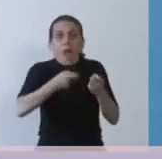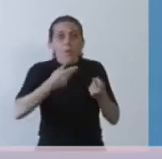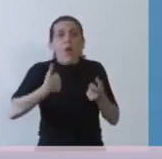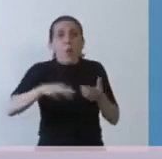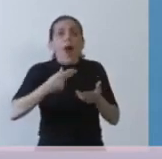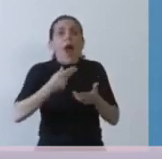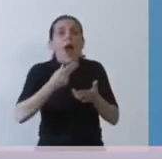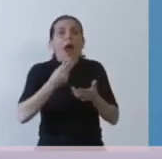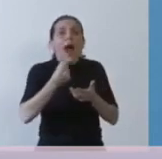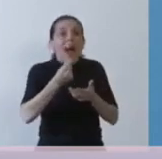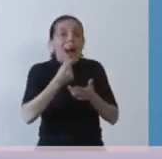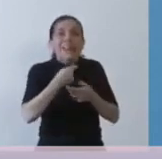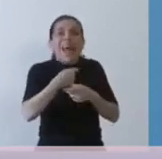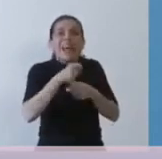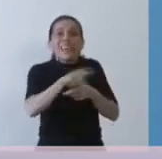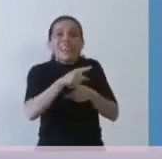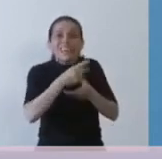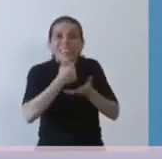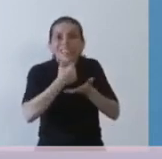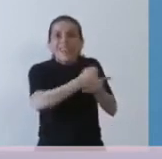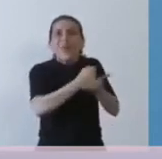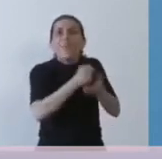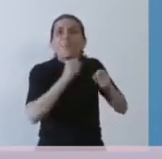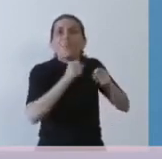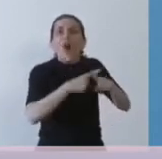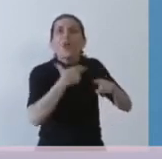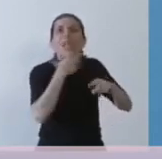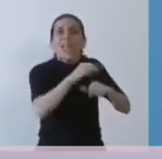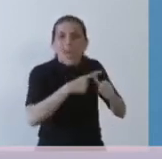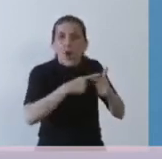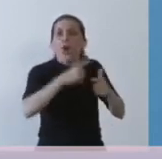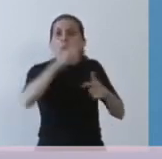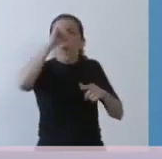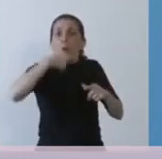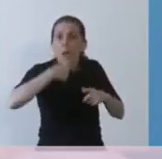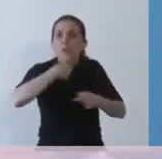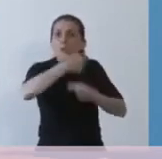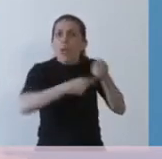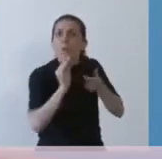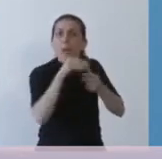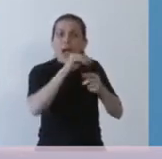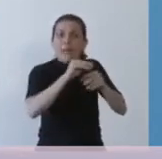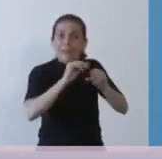asignación universal por hijo que es equivalente al monto de un beneficio mensual de 3100